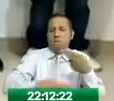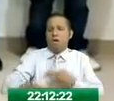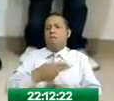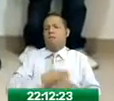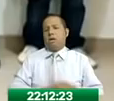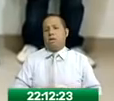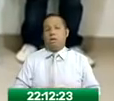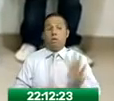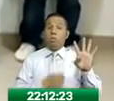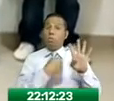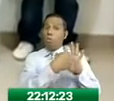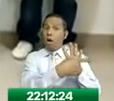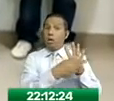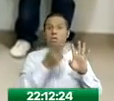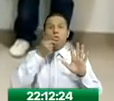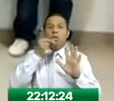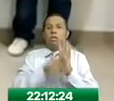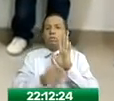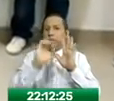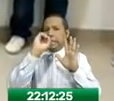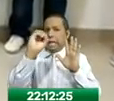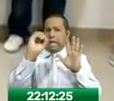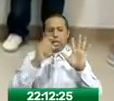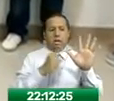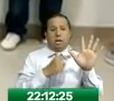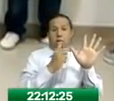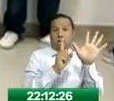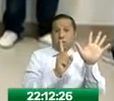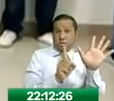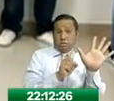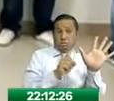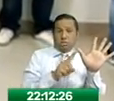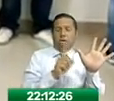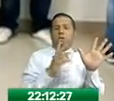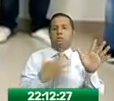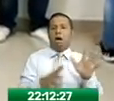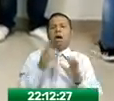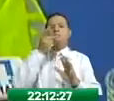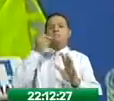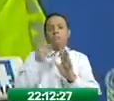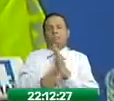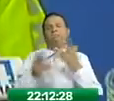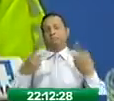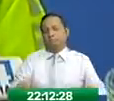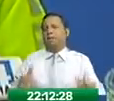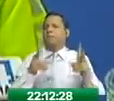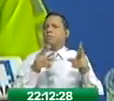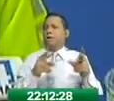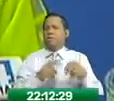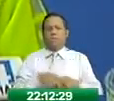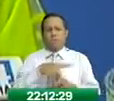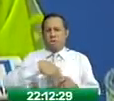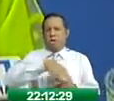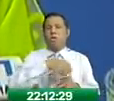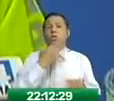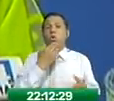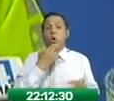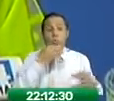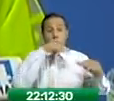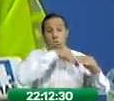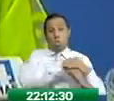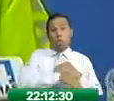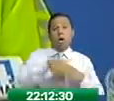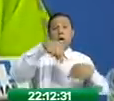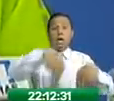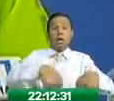no tienen antecedentes y 2 sí registran antecedentes relacionados a este mismo delito de contrabando. Es la forma fraudulenta que ingresa al país, sin